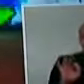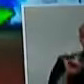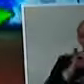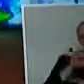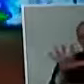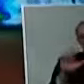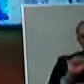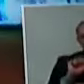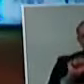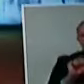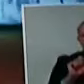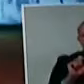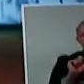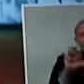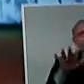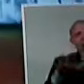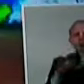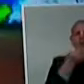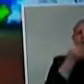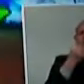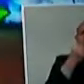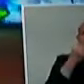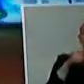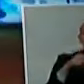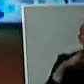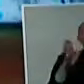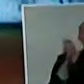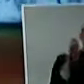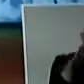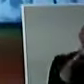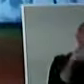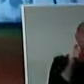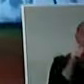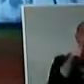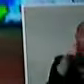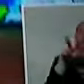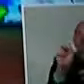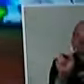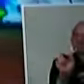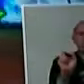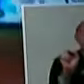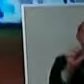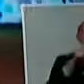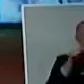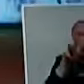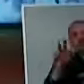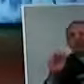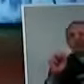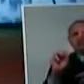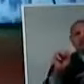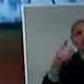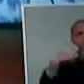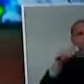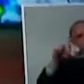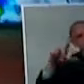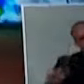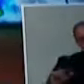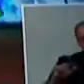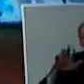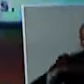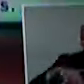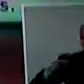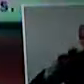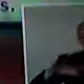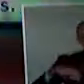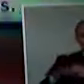120, algunas estimadas en 130, y otras con rachas 70-100 kilómetros por hora.